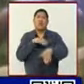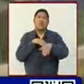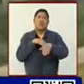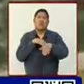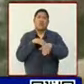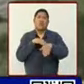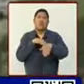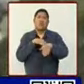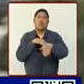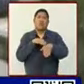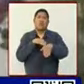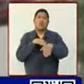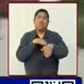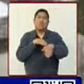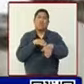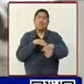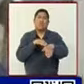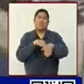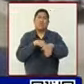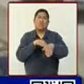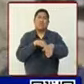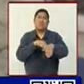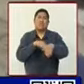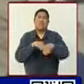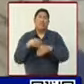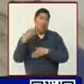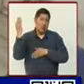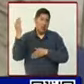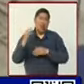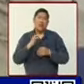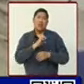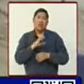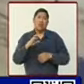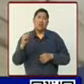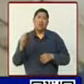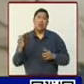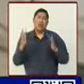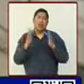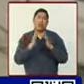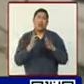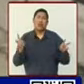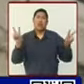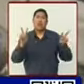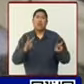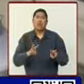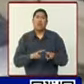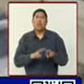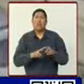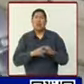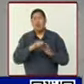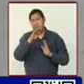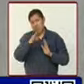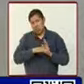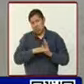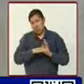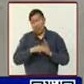embotellamiento, lodo y agua ha negado la vía principal que une Cochabamba con el Valle Bajo, y los vehículos tienen que